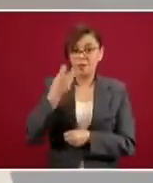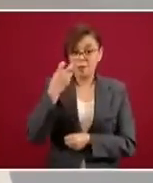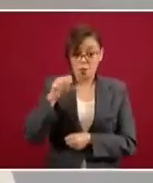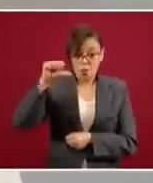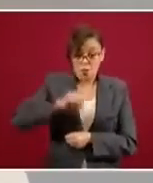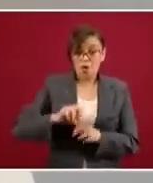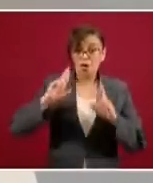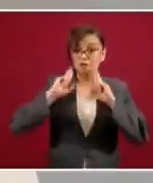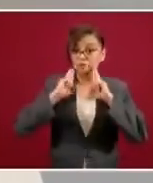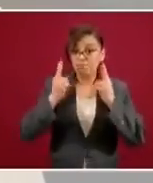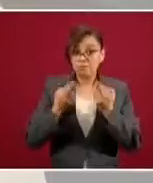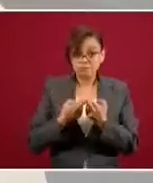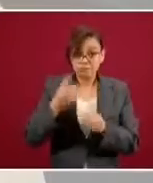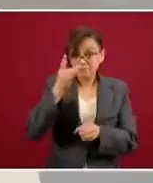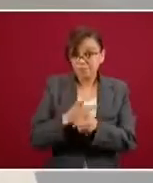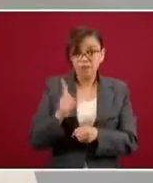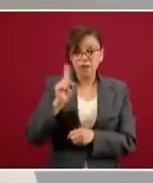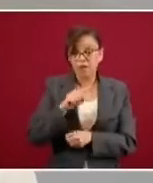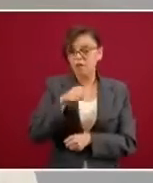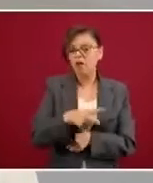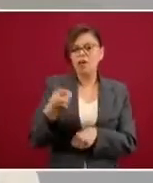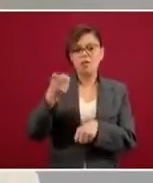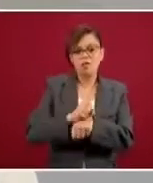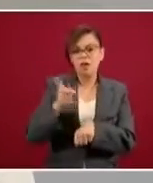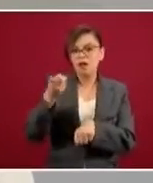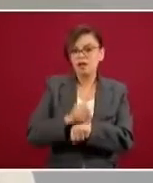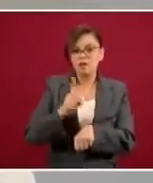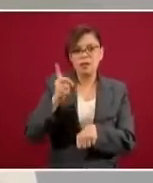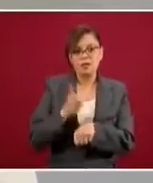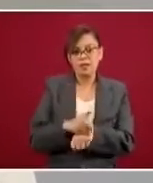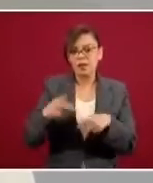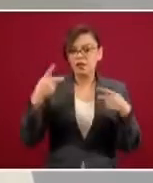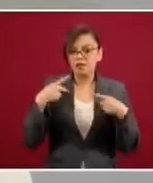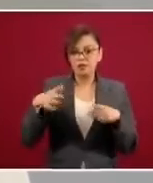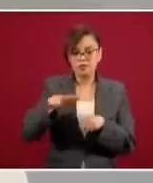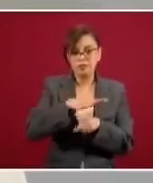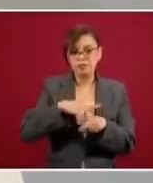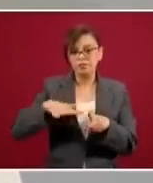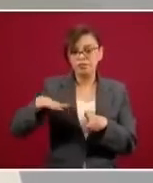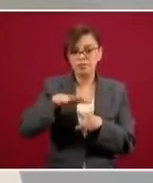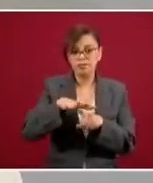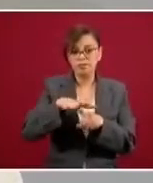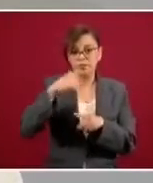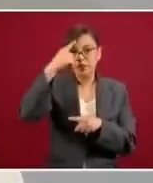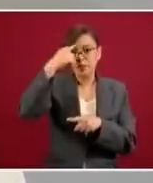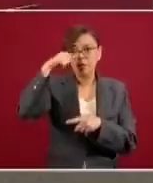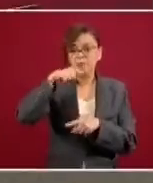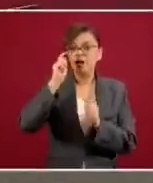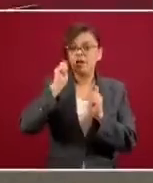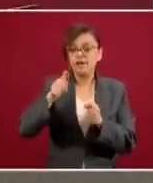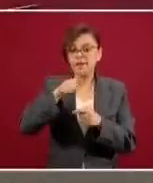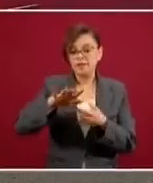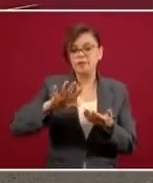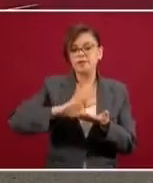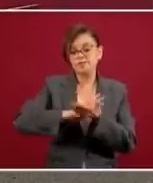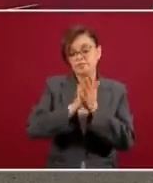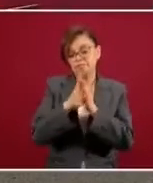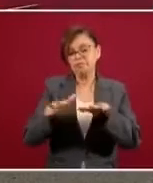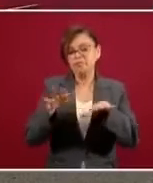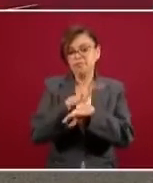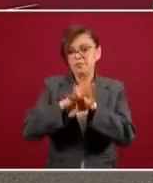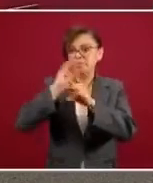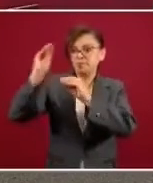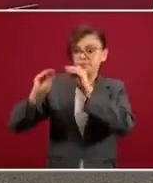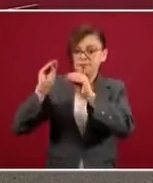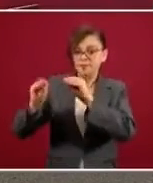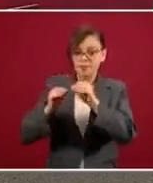reunimos diariamente con todos los colegas que tienen que ver con la reconversión hospitalaria. La reconversión